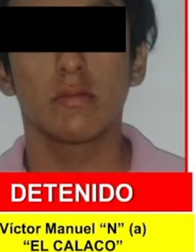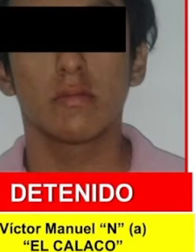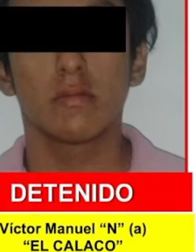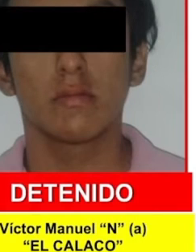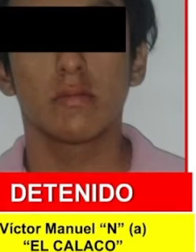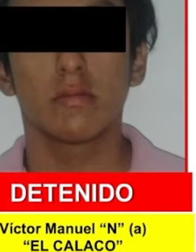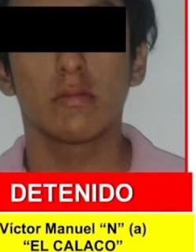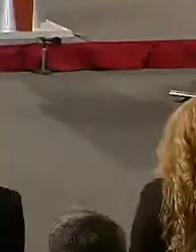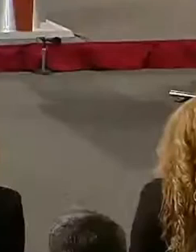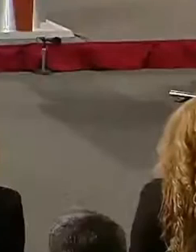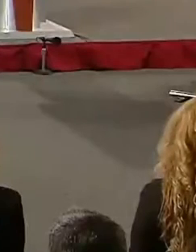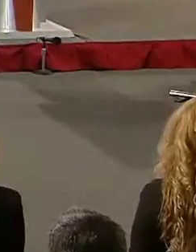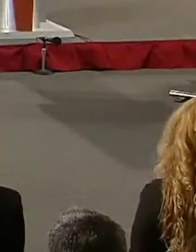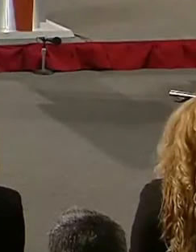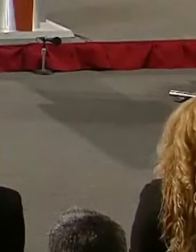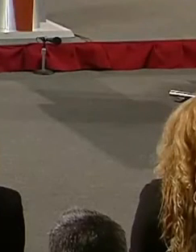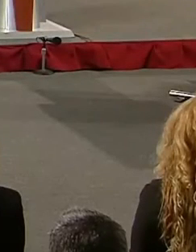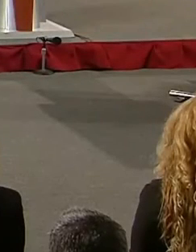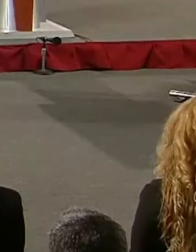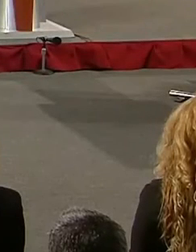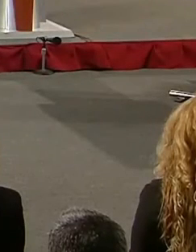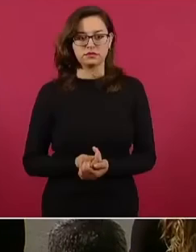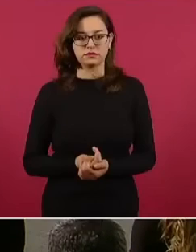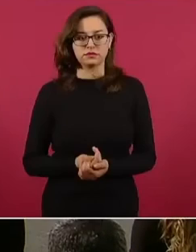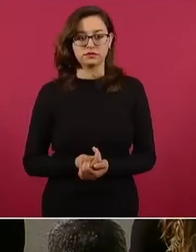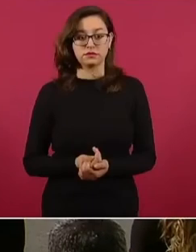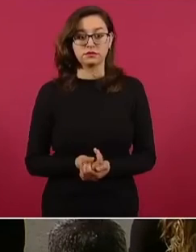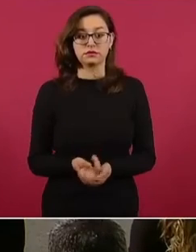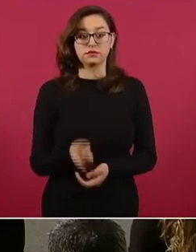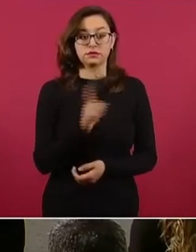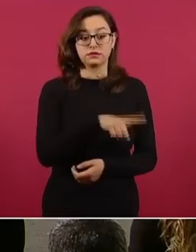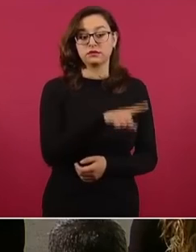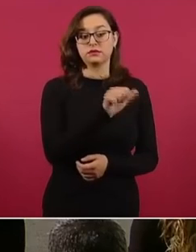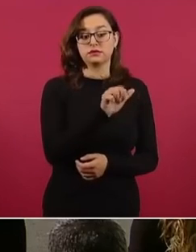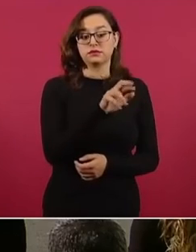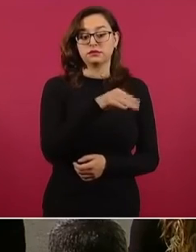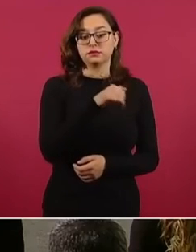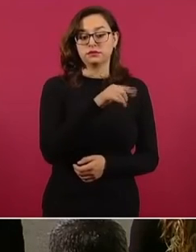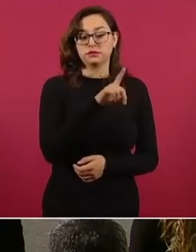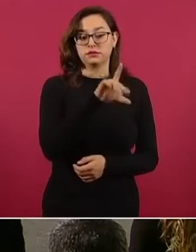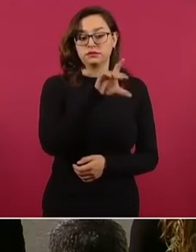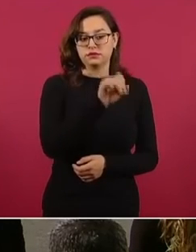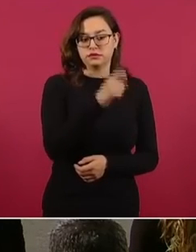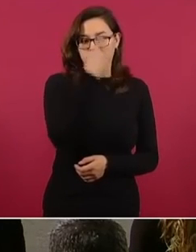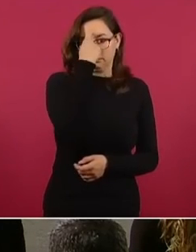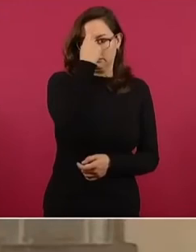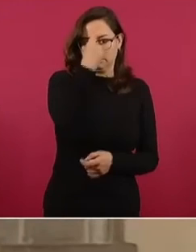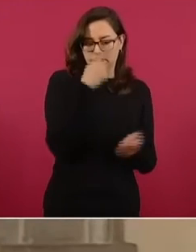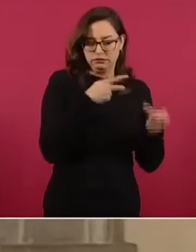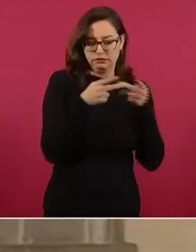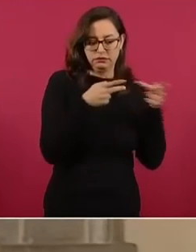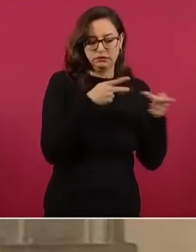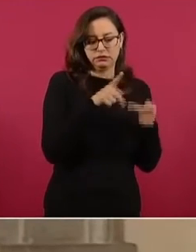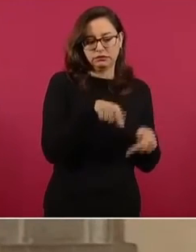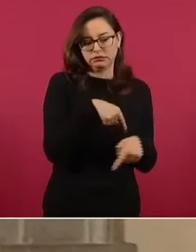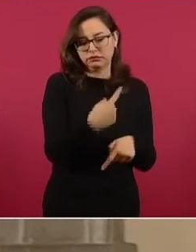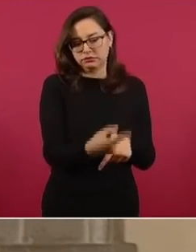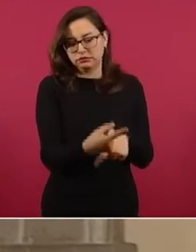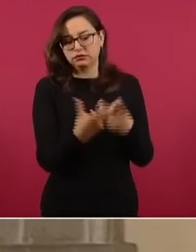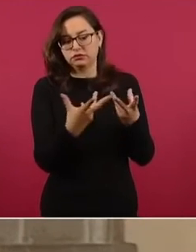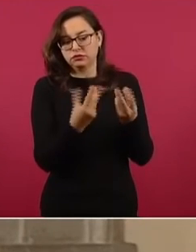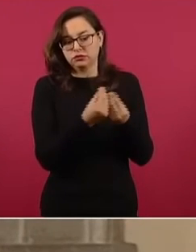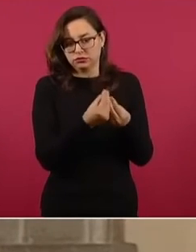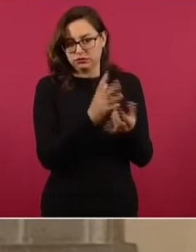y Víctor Manuel, alias El Calaco, copartícipe. Hay cinco órdenes de